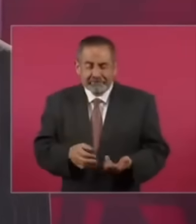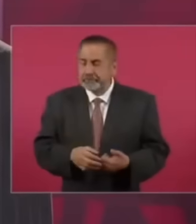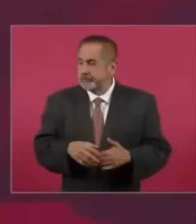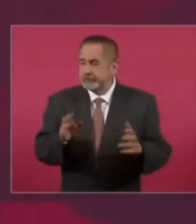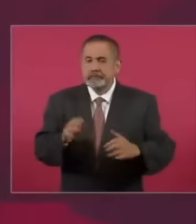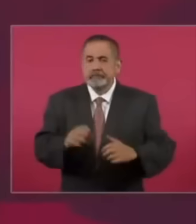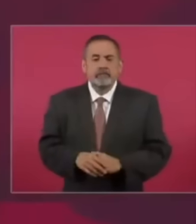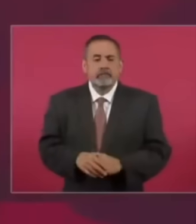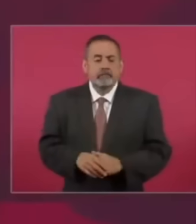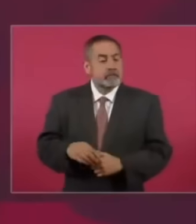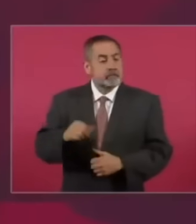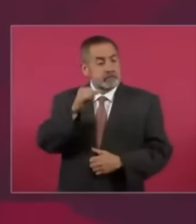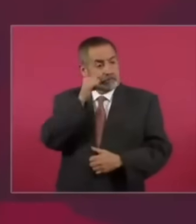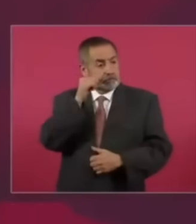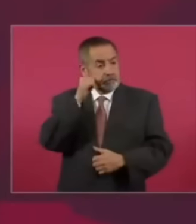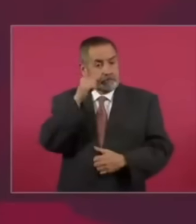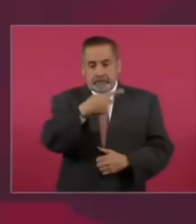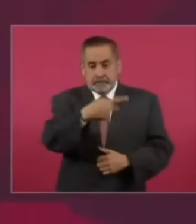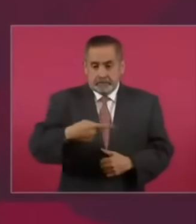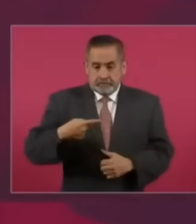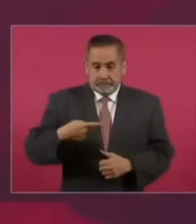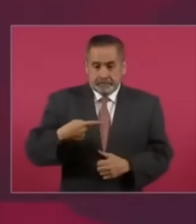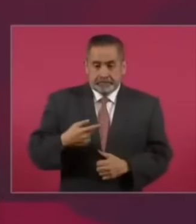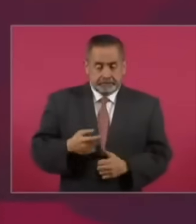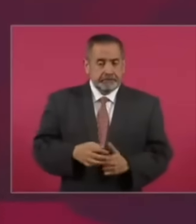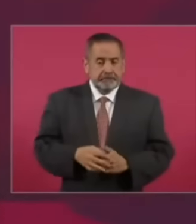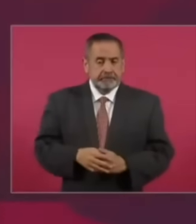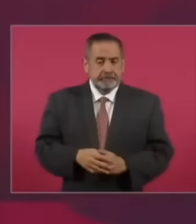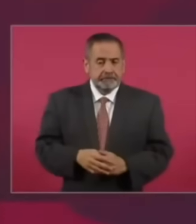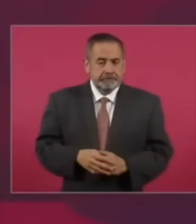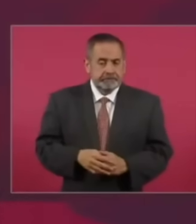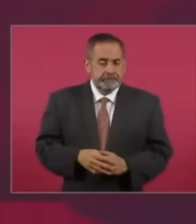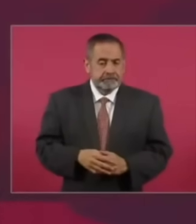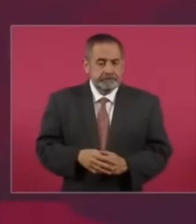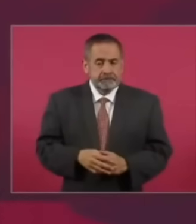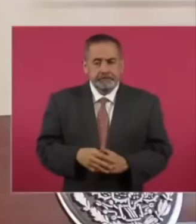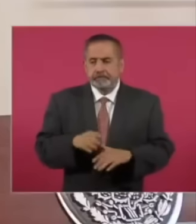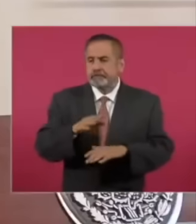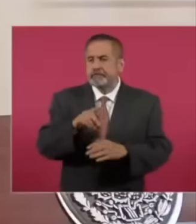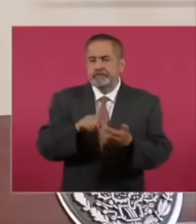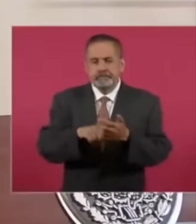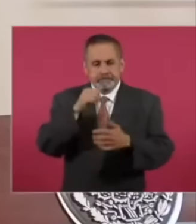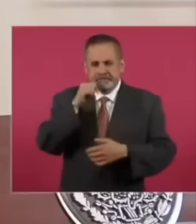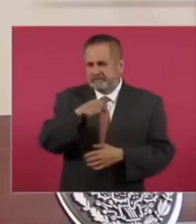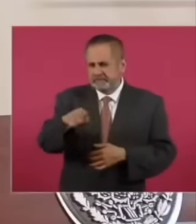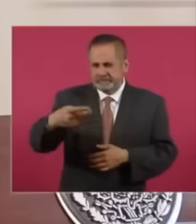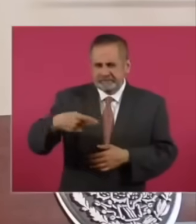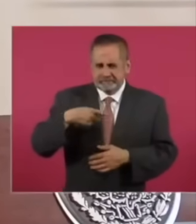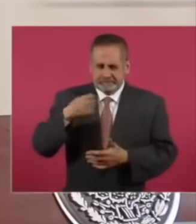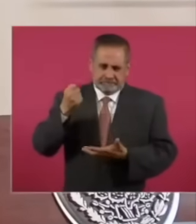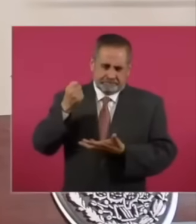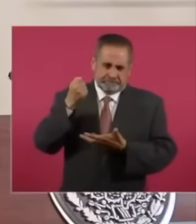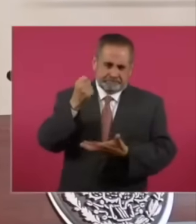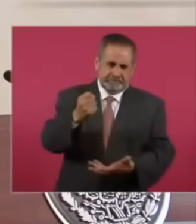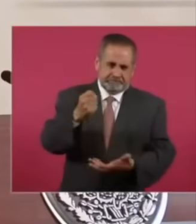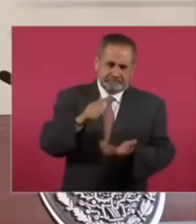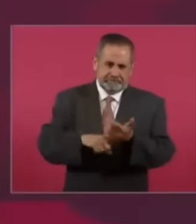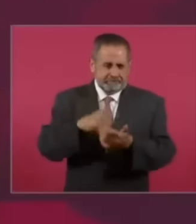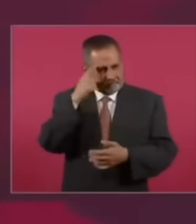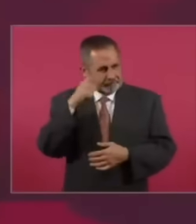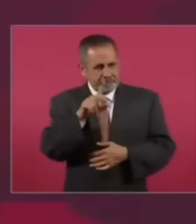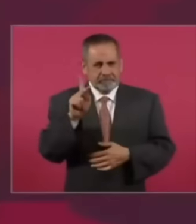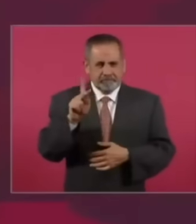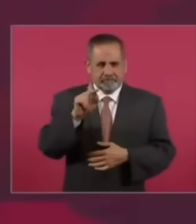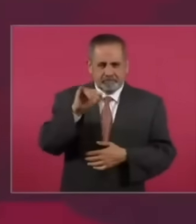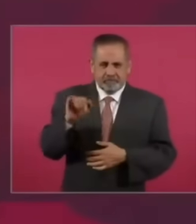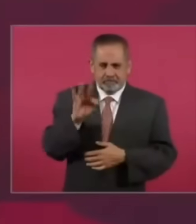que me preguntan sobre el presupuesto del poder judicial